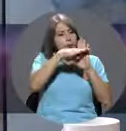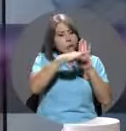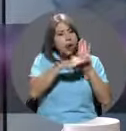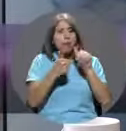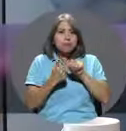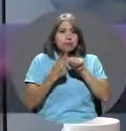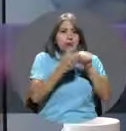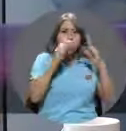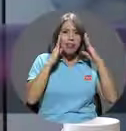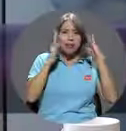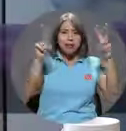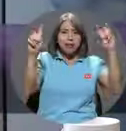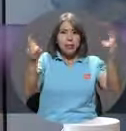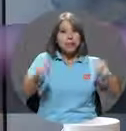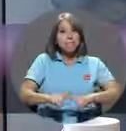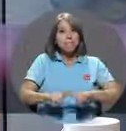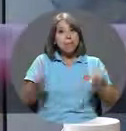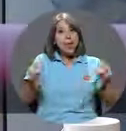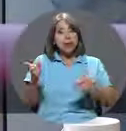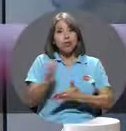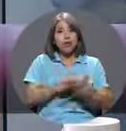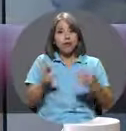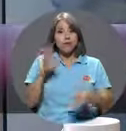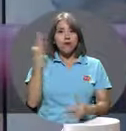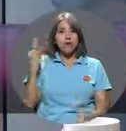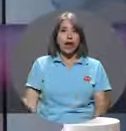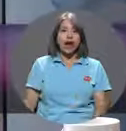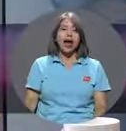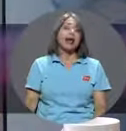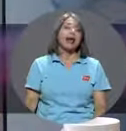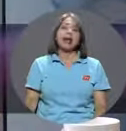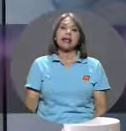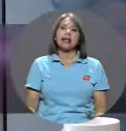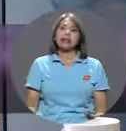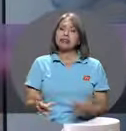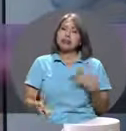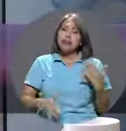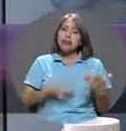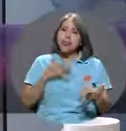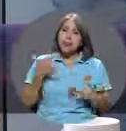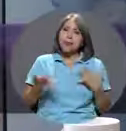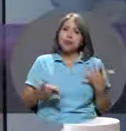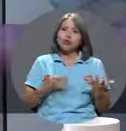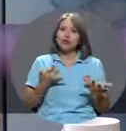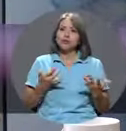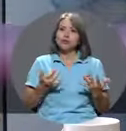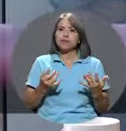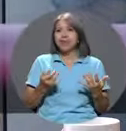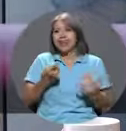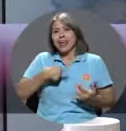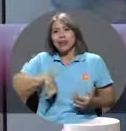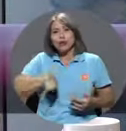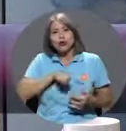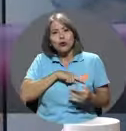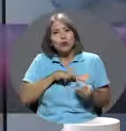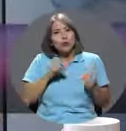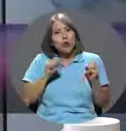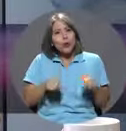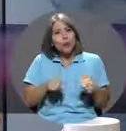tema, pero sin embargo, de alguna forma, sentimos que podríamos estar perdiendo la batalla. Puesto